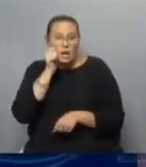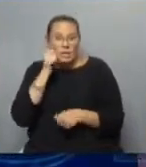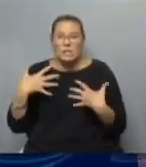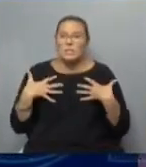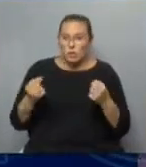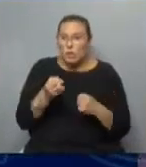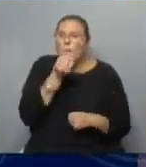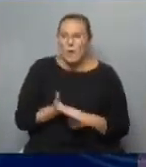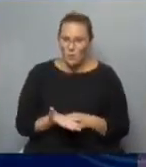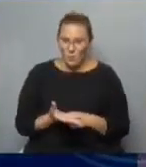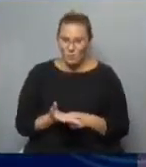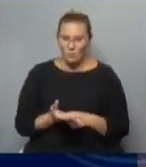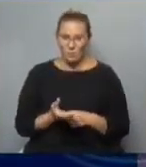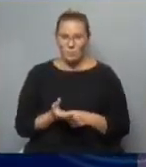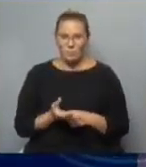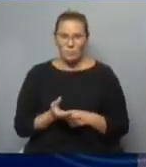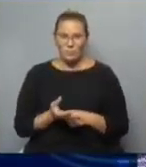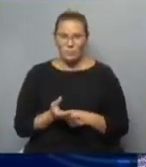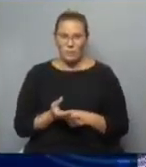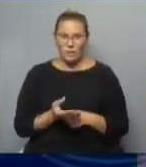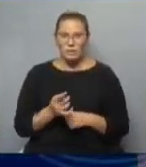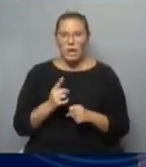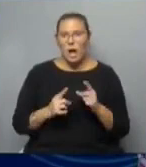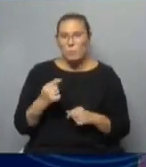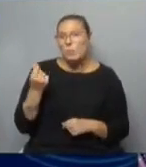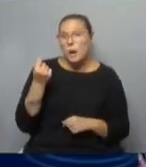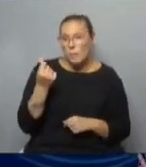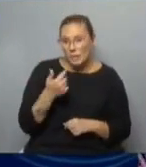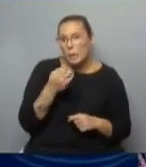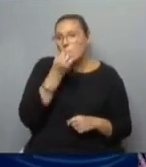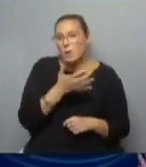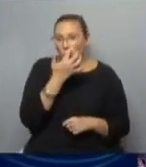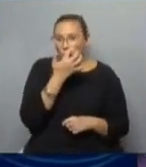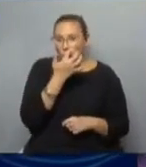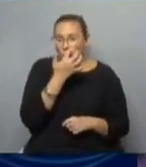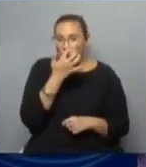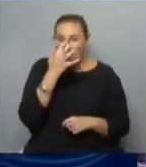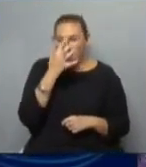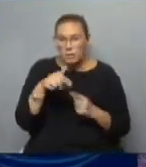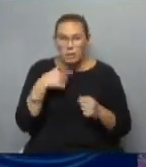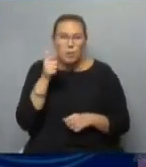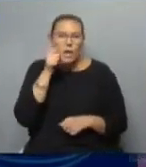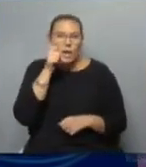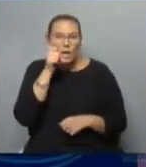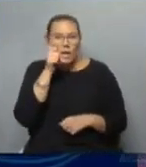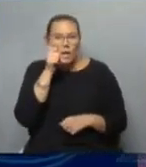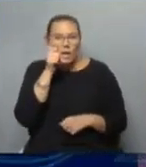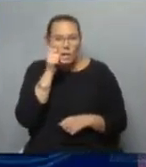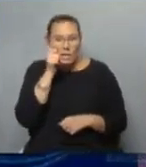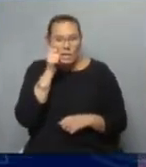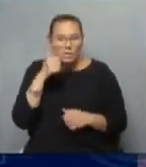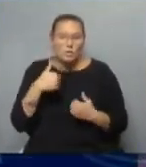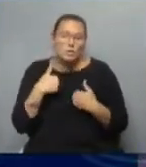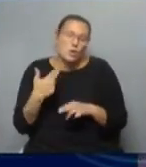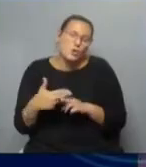sana, mejor que mejor. Si tenés alguna plata, mejor todavía. Y entonces, y después viene la edad que